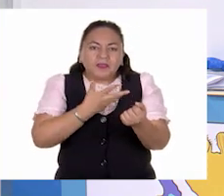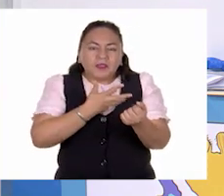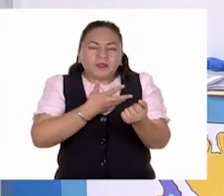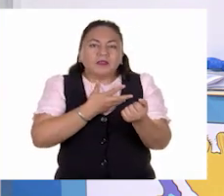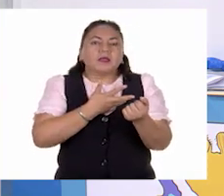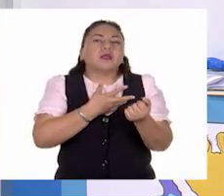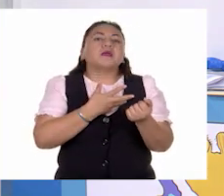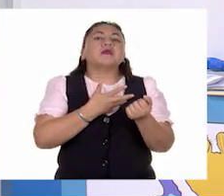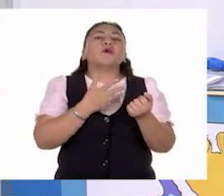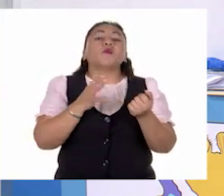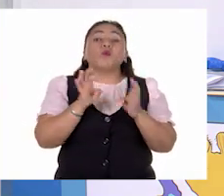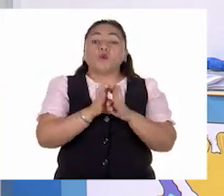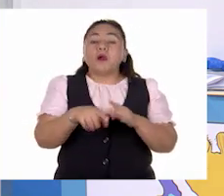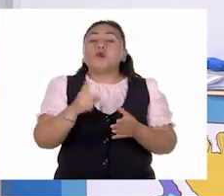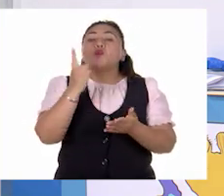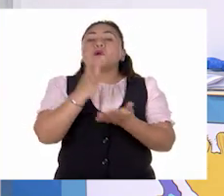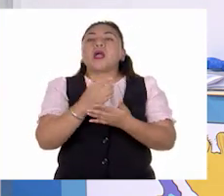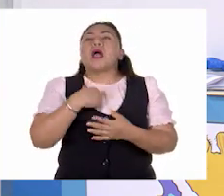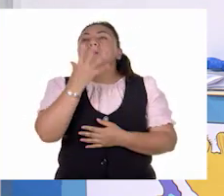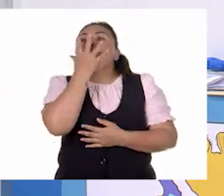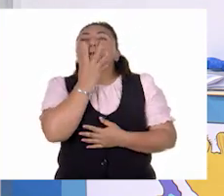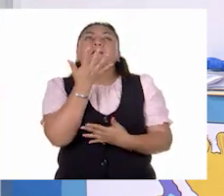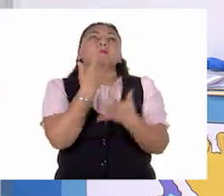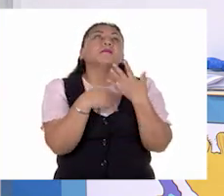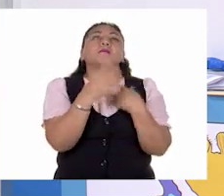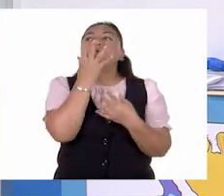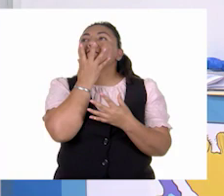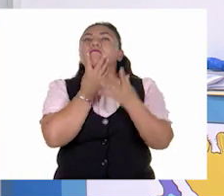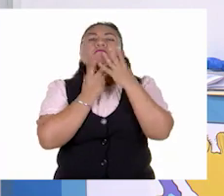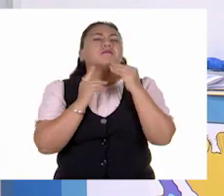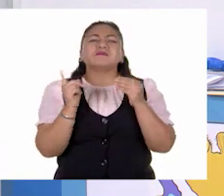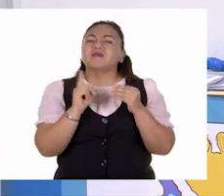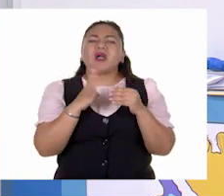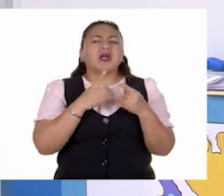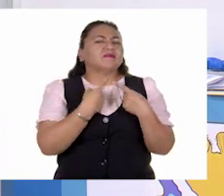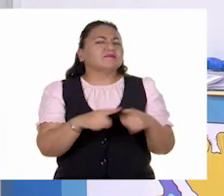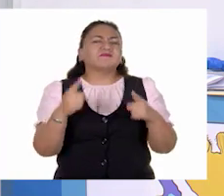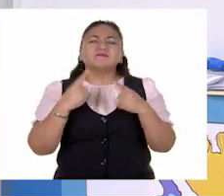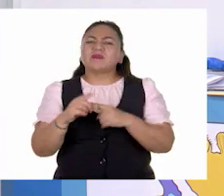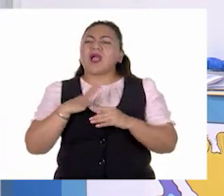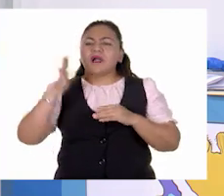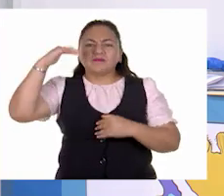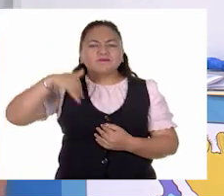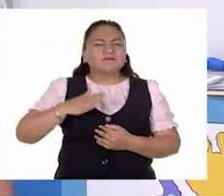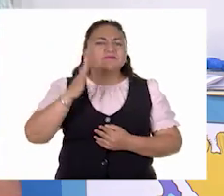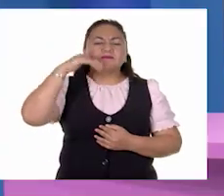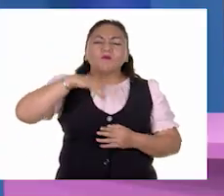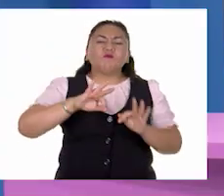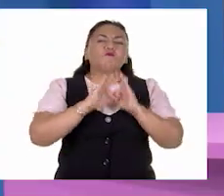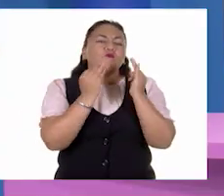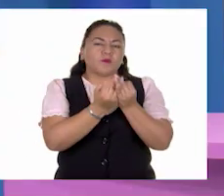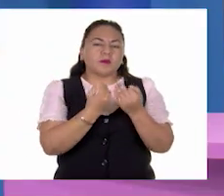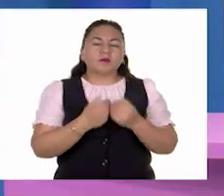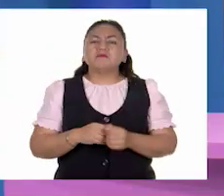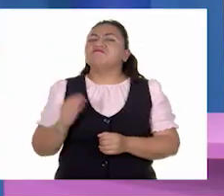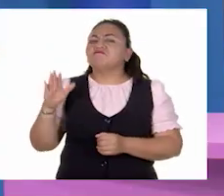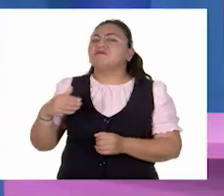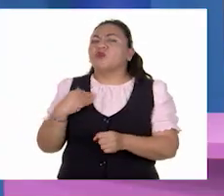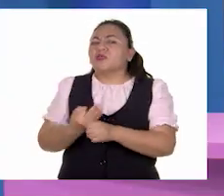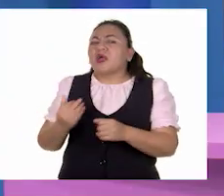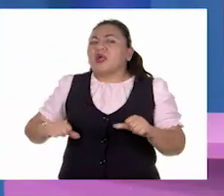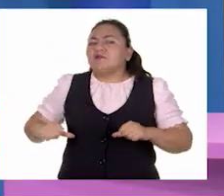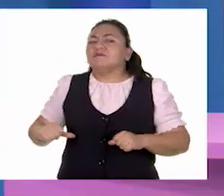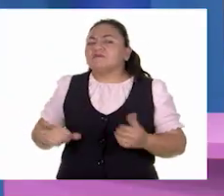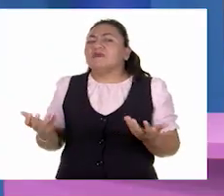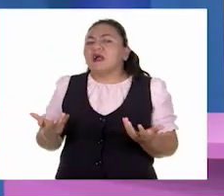las cosas de manera bonita o expresar otro tipo de sentimientos y valoraciones. ¿Y qué actividades vamos a